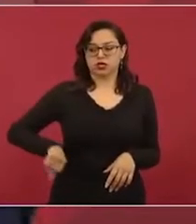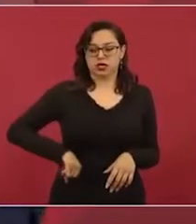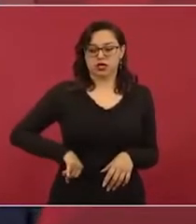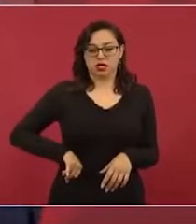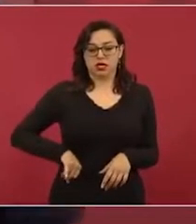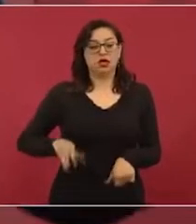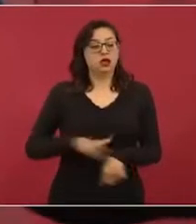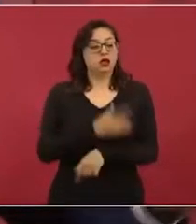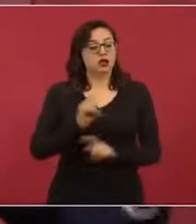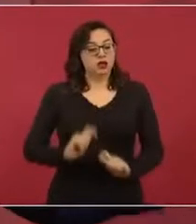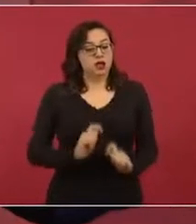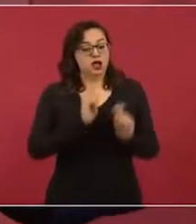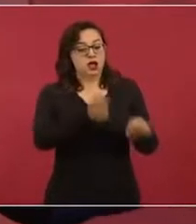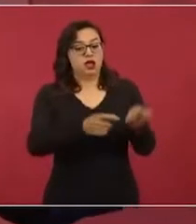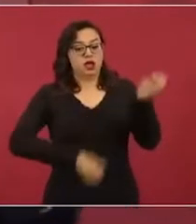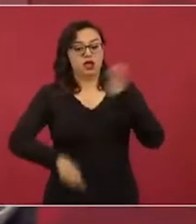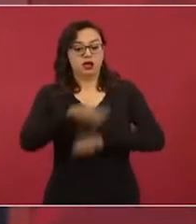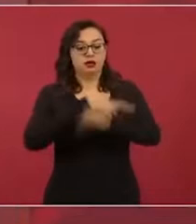dejamos a las empresas,